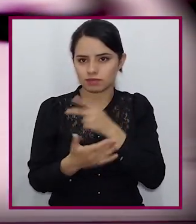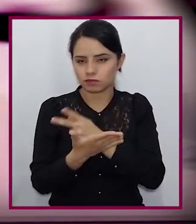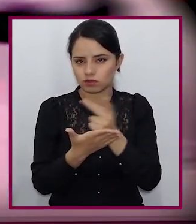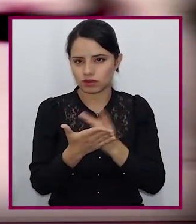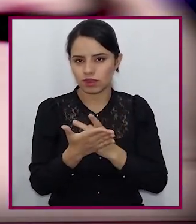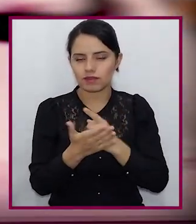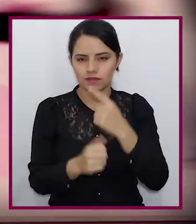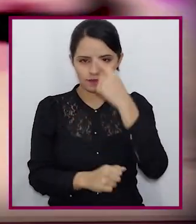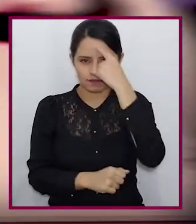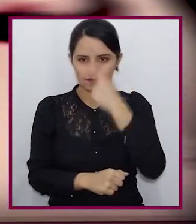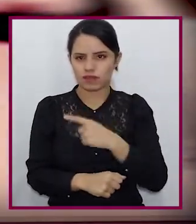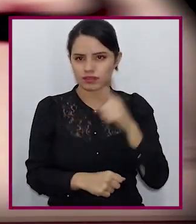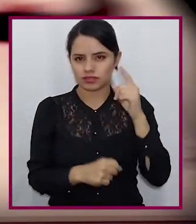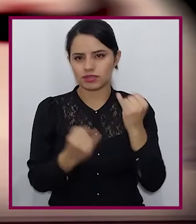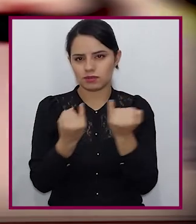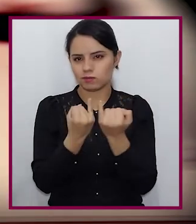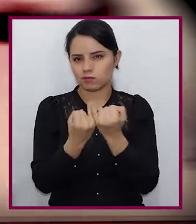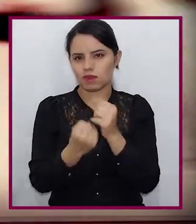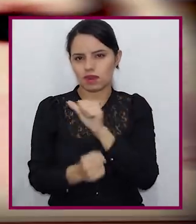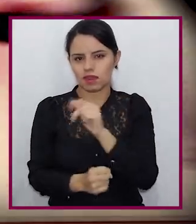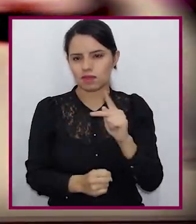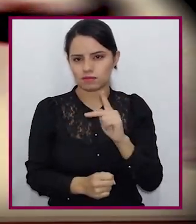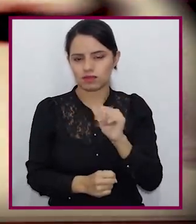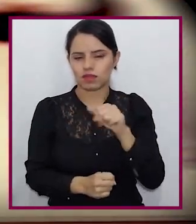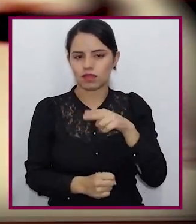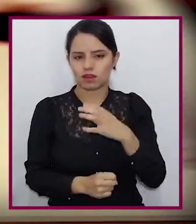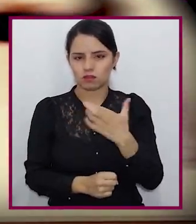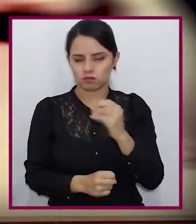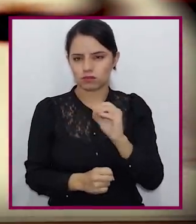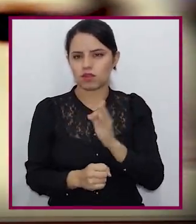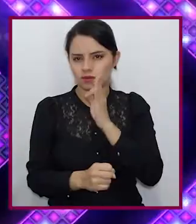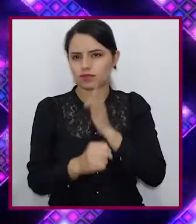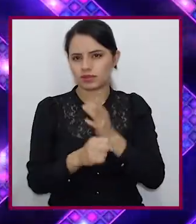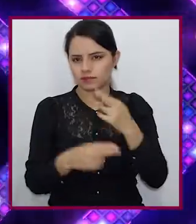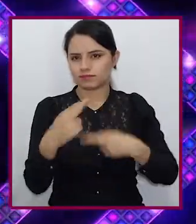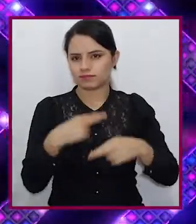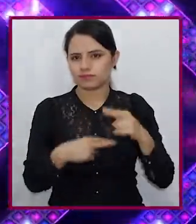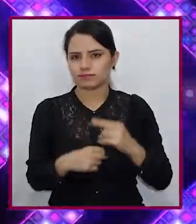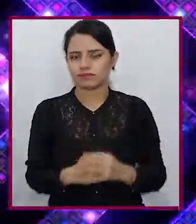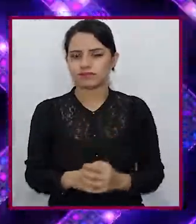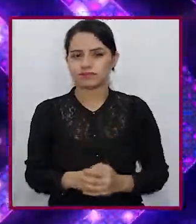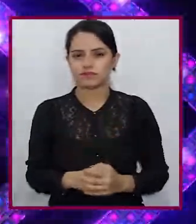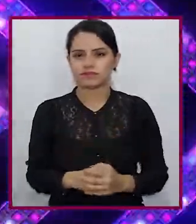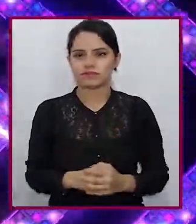bastante sencilla, igual que Anchor. Así que en un ratito nos vemos de nuevo.